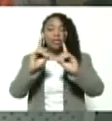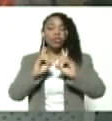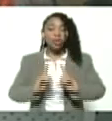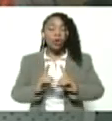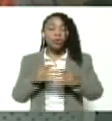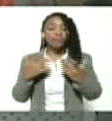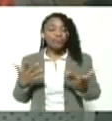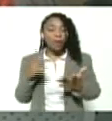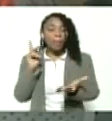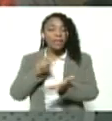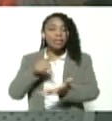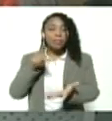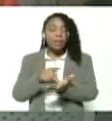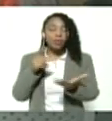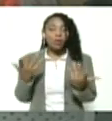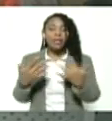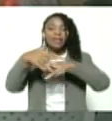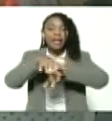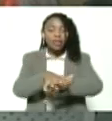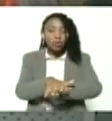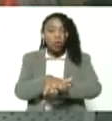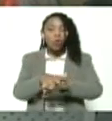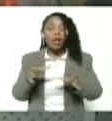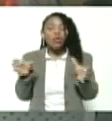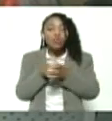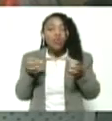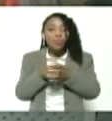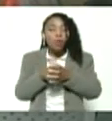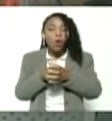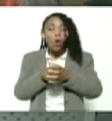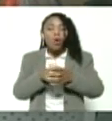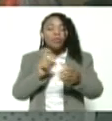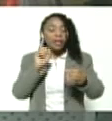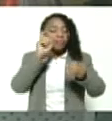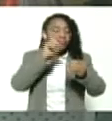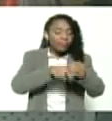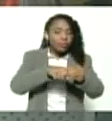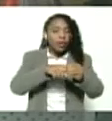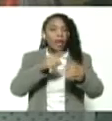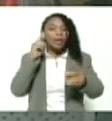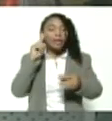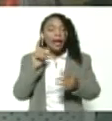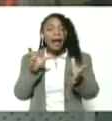se designaron los miembros que integrarán la Comisión de Registro Civil y Electoral,